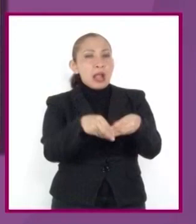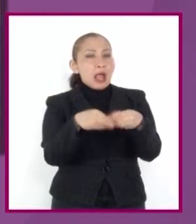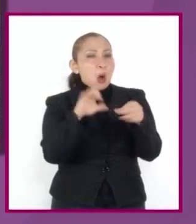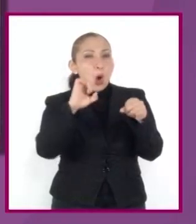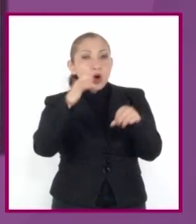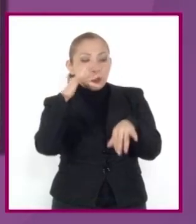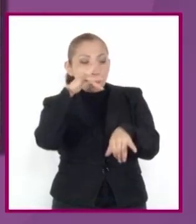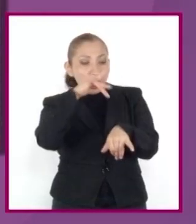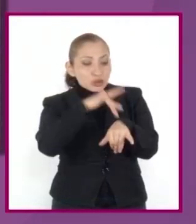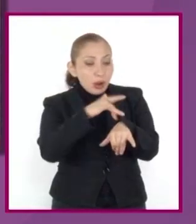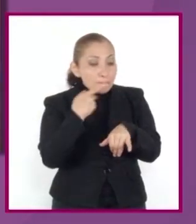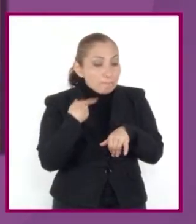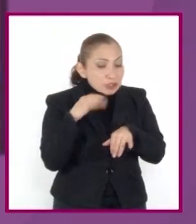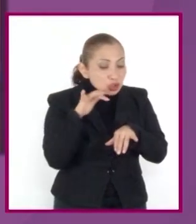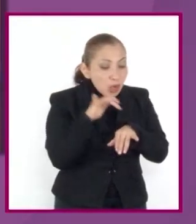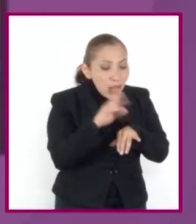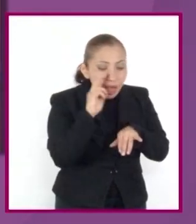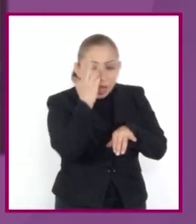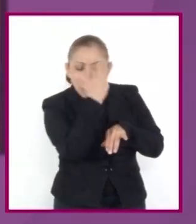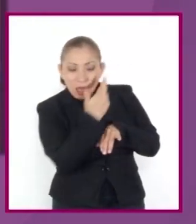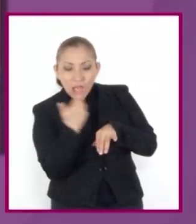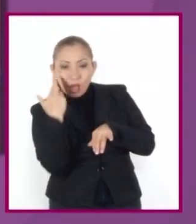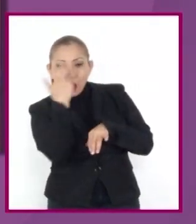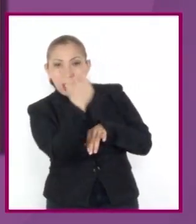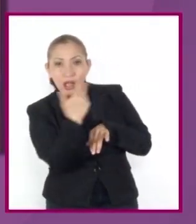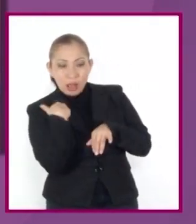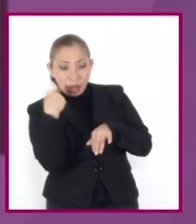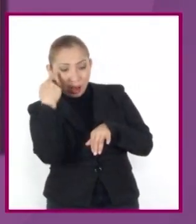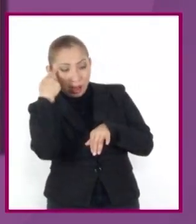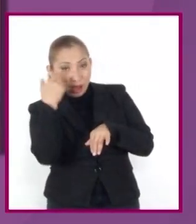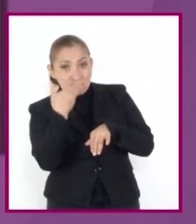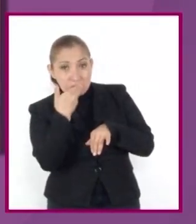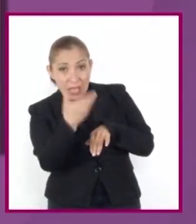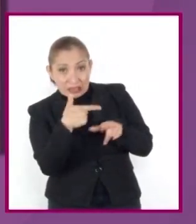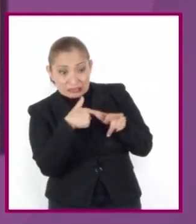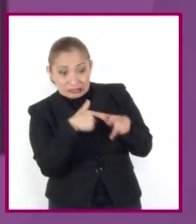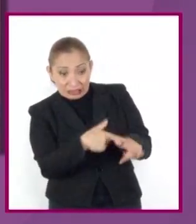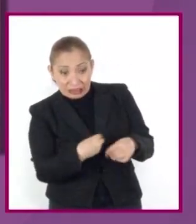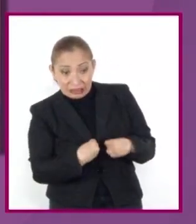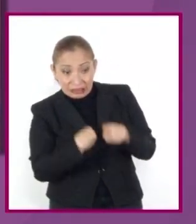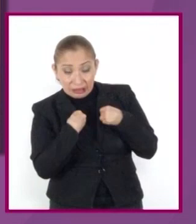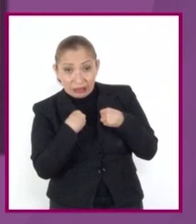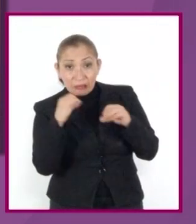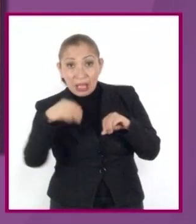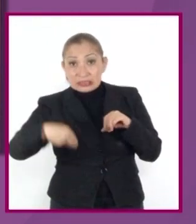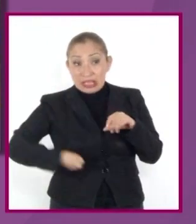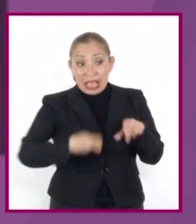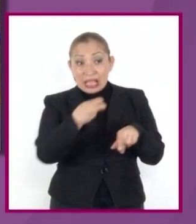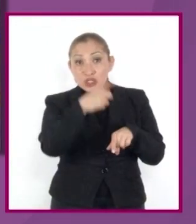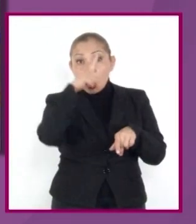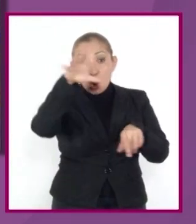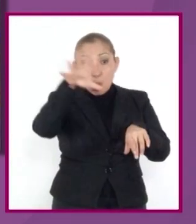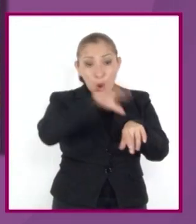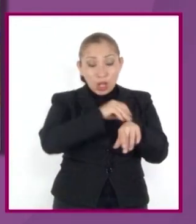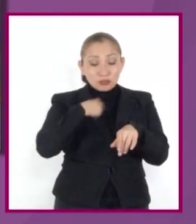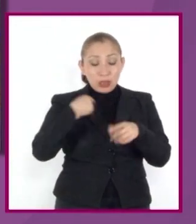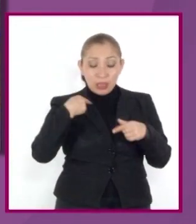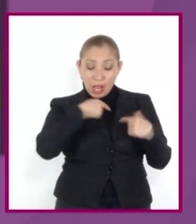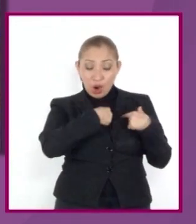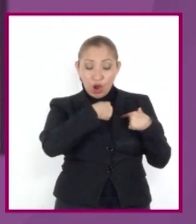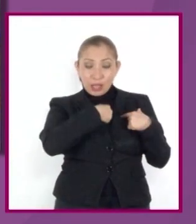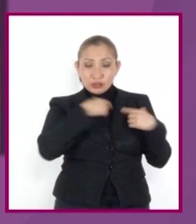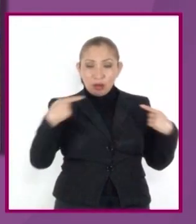a la persona accidentada y revisar su estado de conciencia, dado que un accidente de este tipo puede alterar el